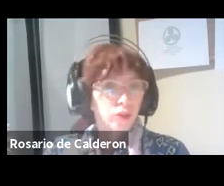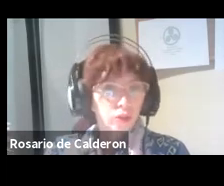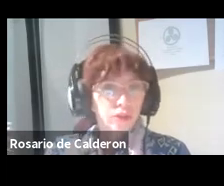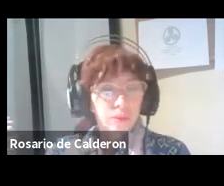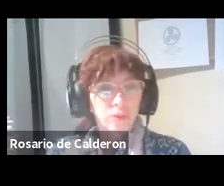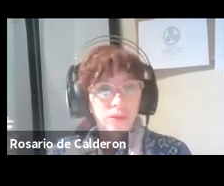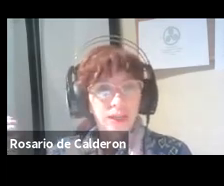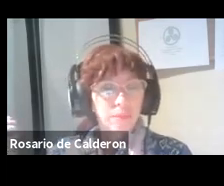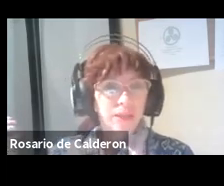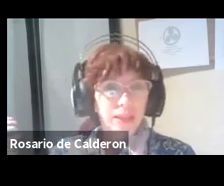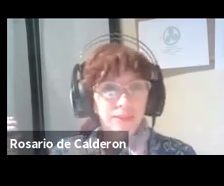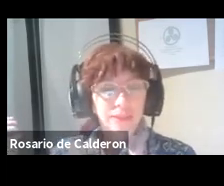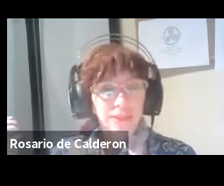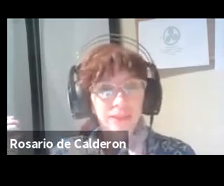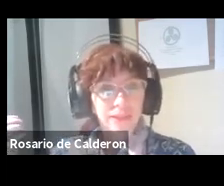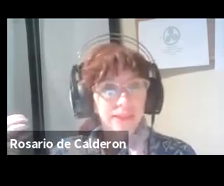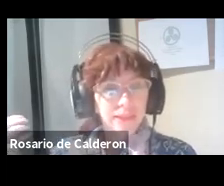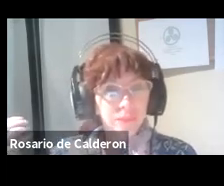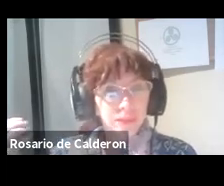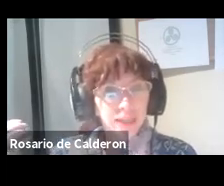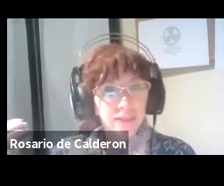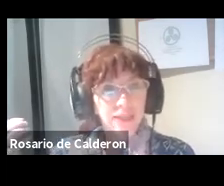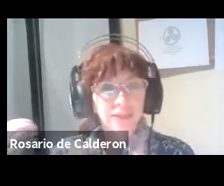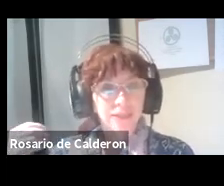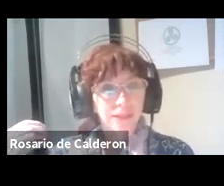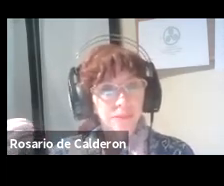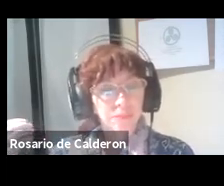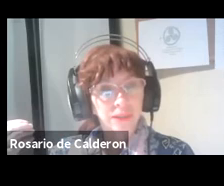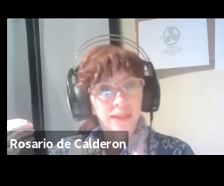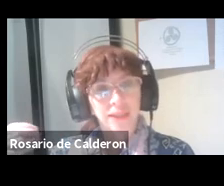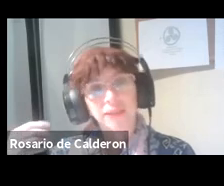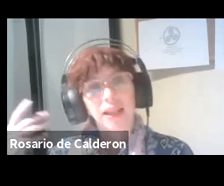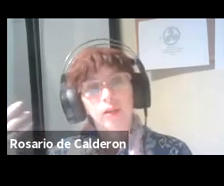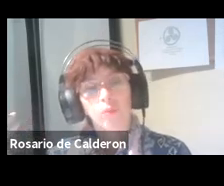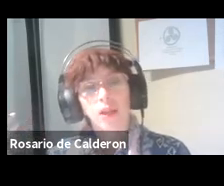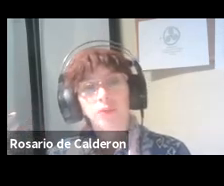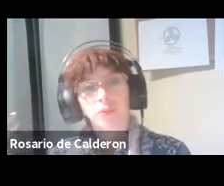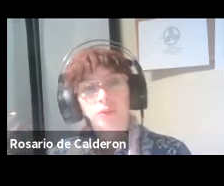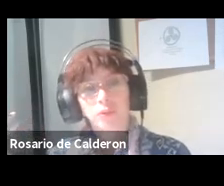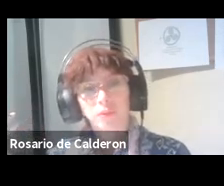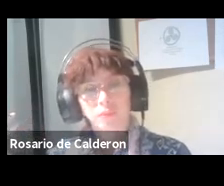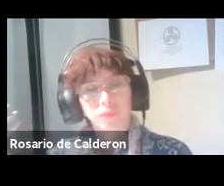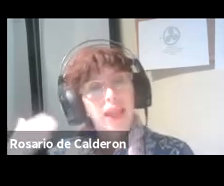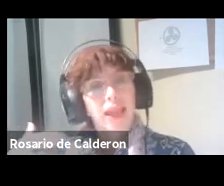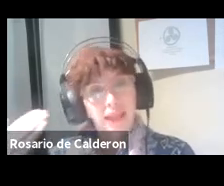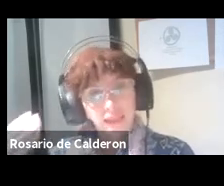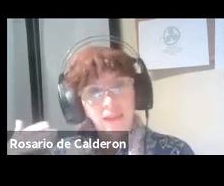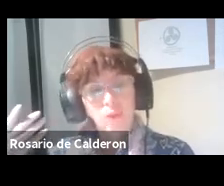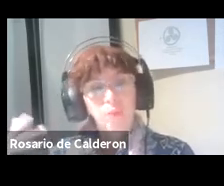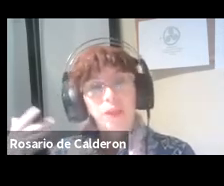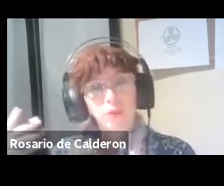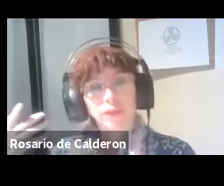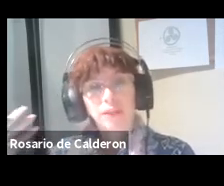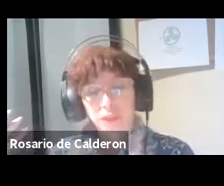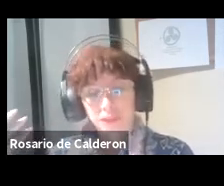nosotros debemos tener metas inmediatas y mediatas y a largo plazo e ir